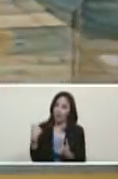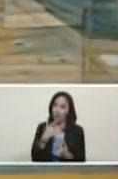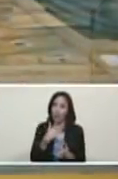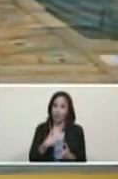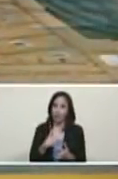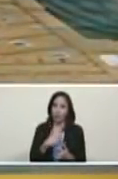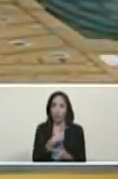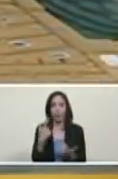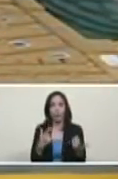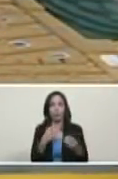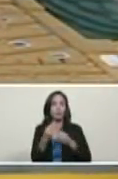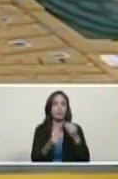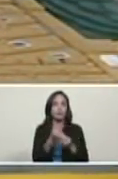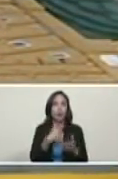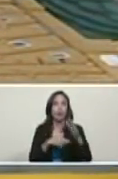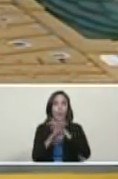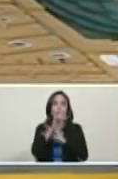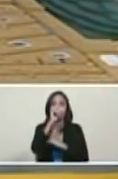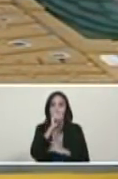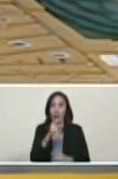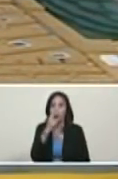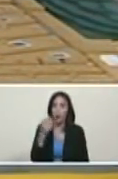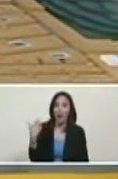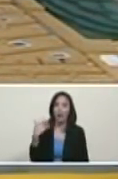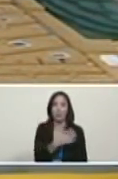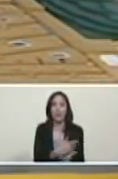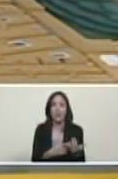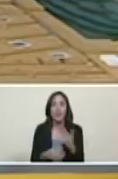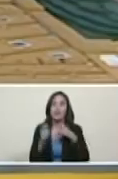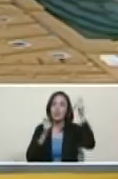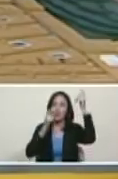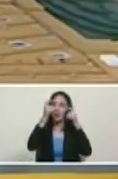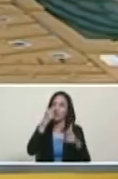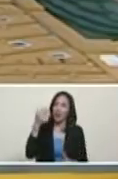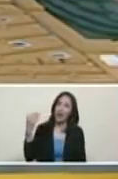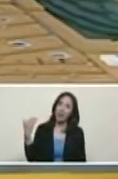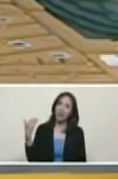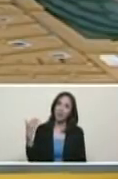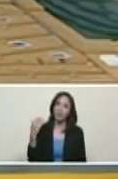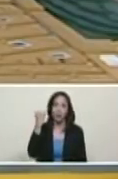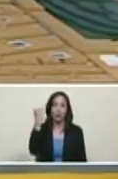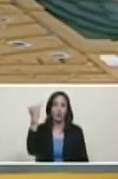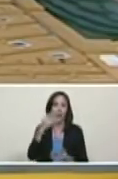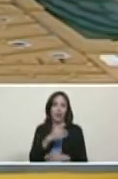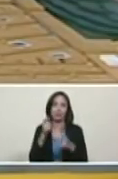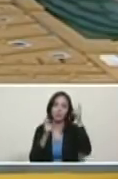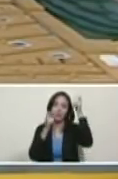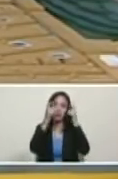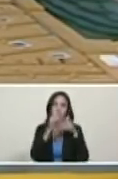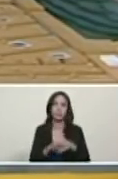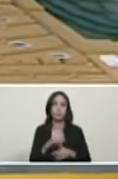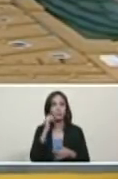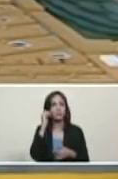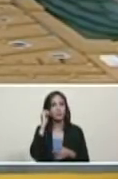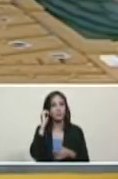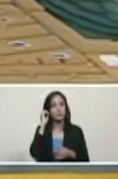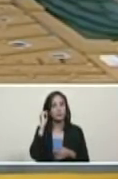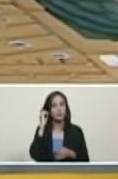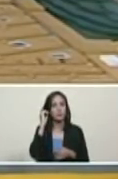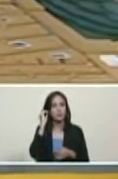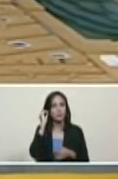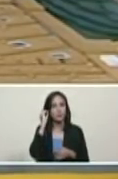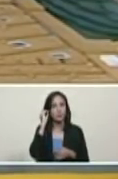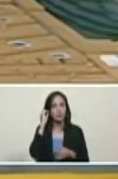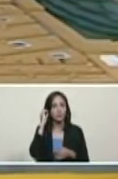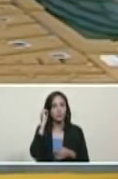cuando se celebraron los 4 años del golpe de timón del comandante Chávez. Creemos que esto es una metodología que nos acerca a que